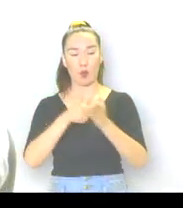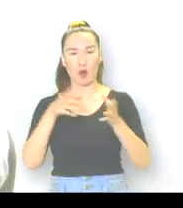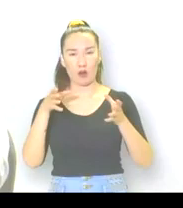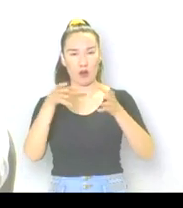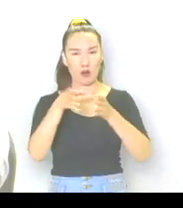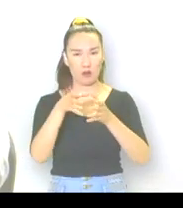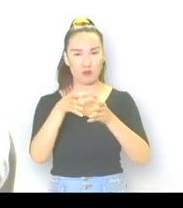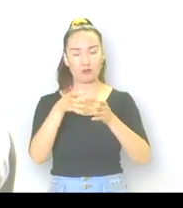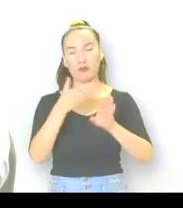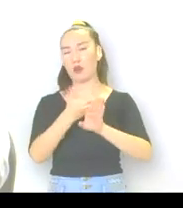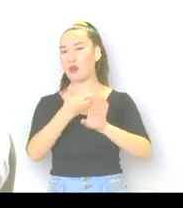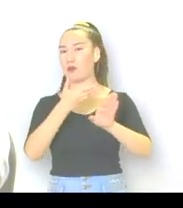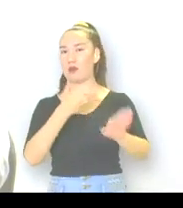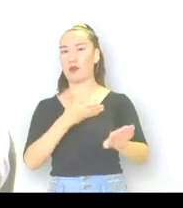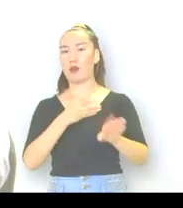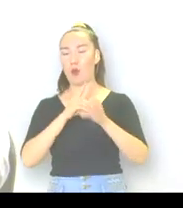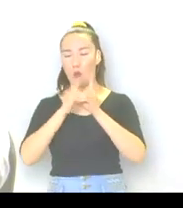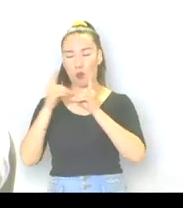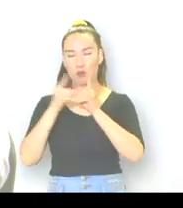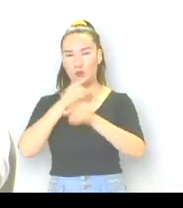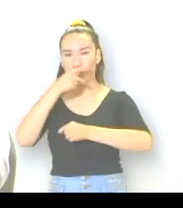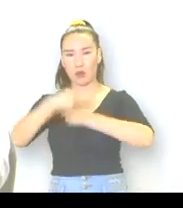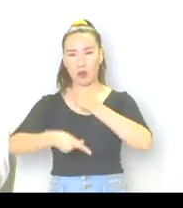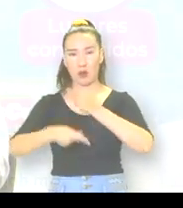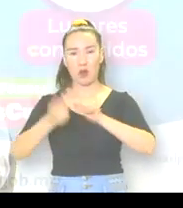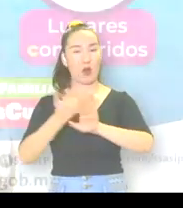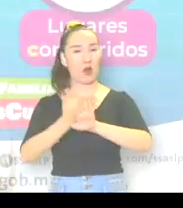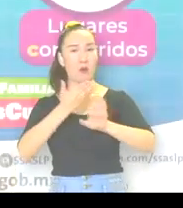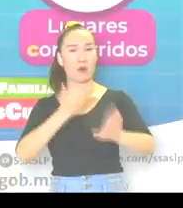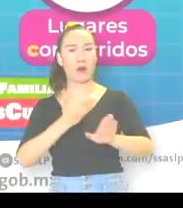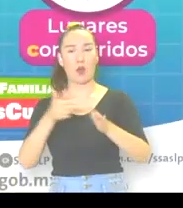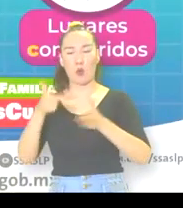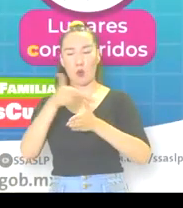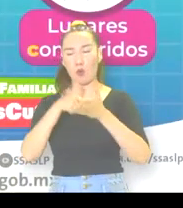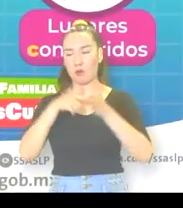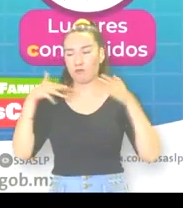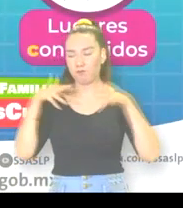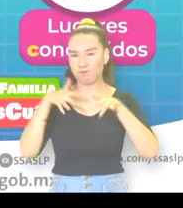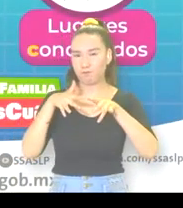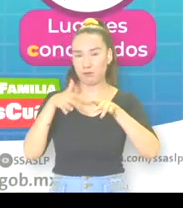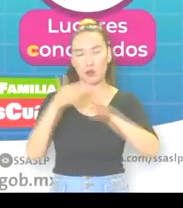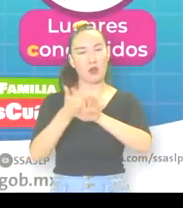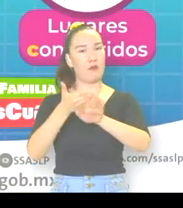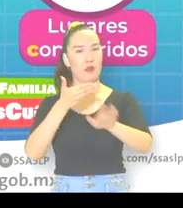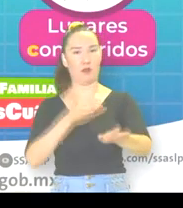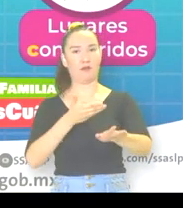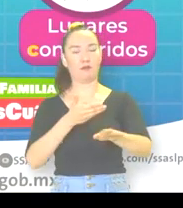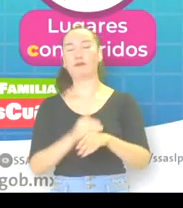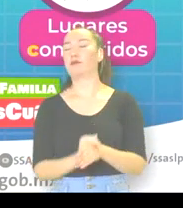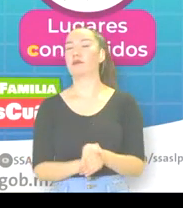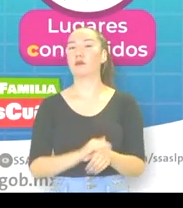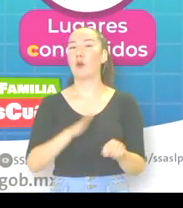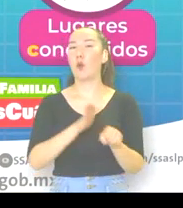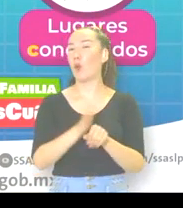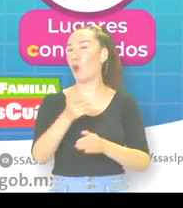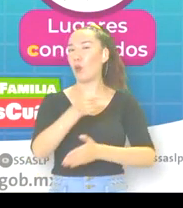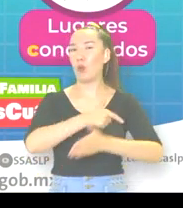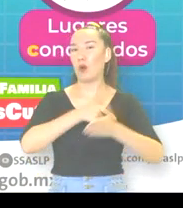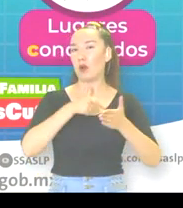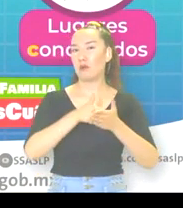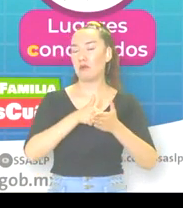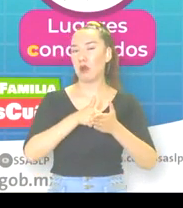cerrados, contactos cercanos y lugares concurridos. Y los lugares donde se